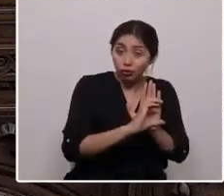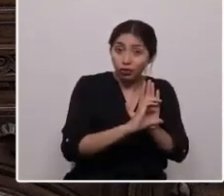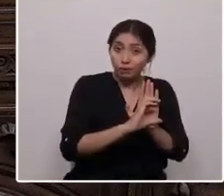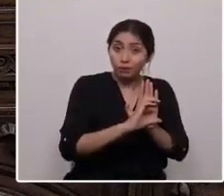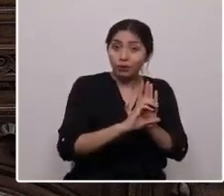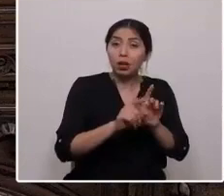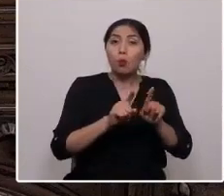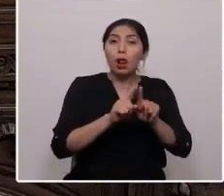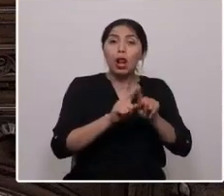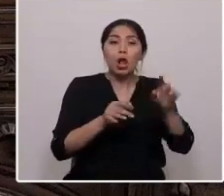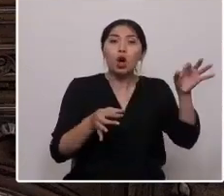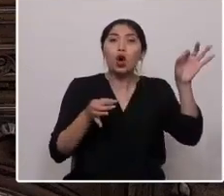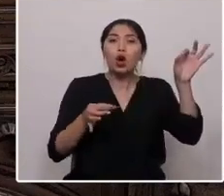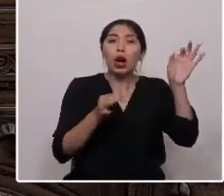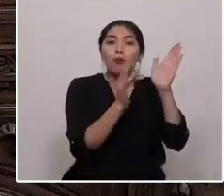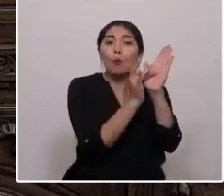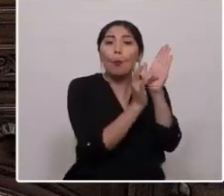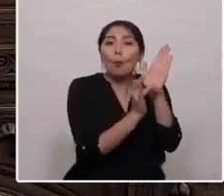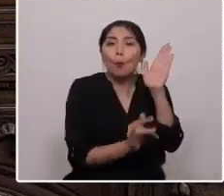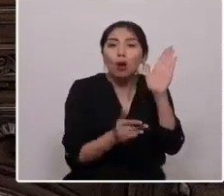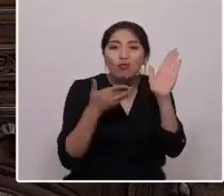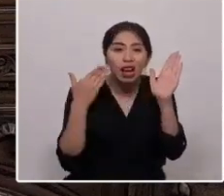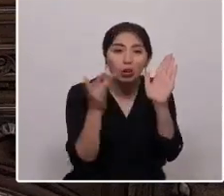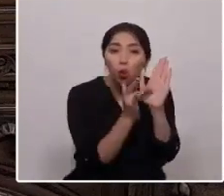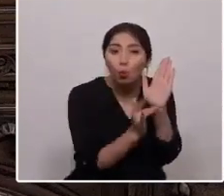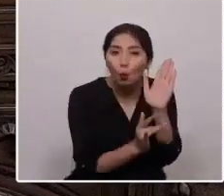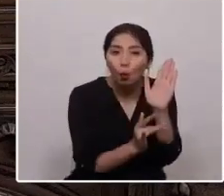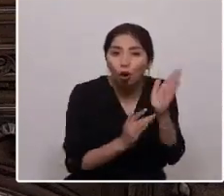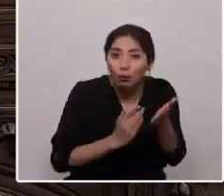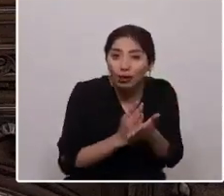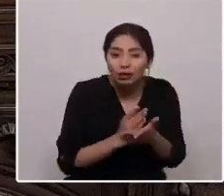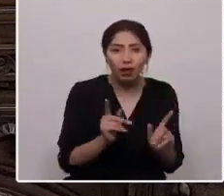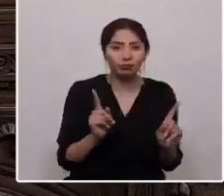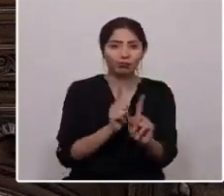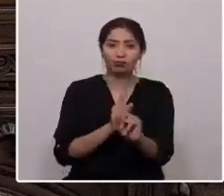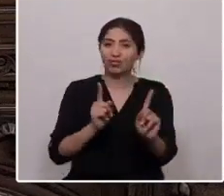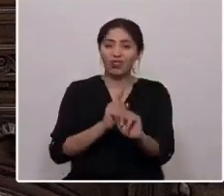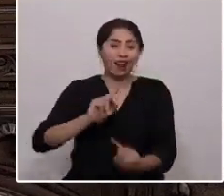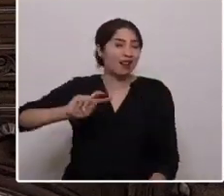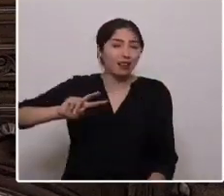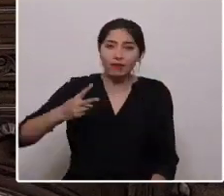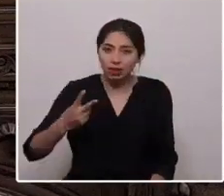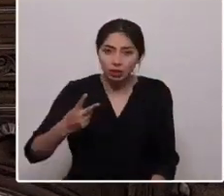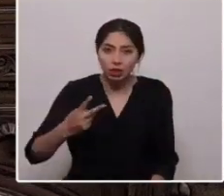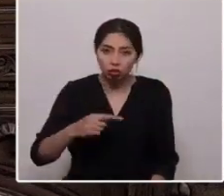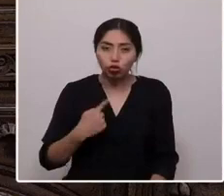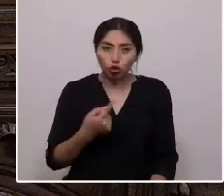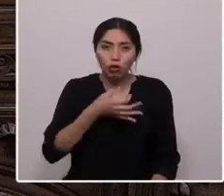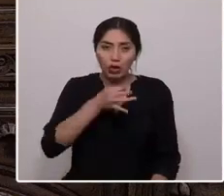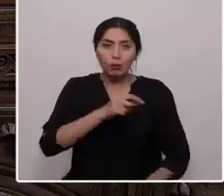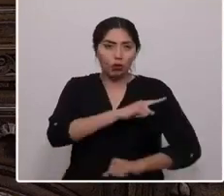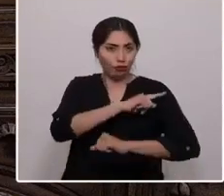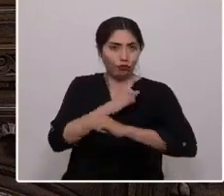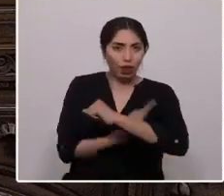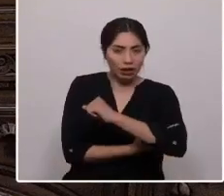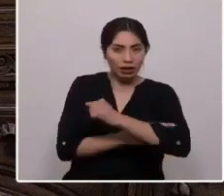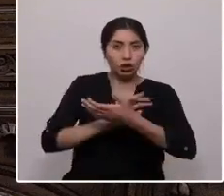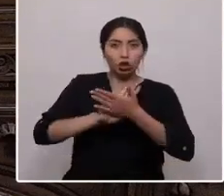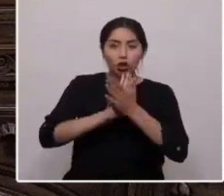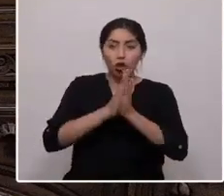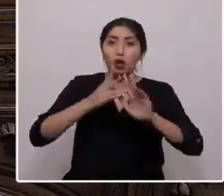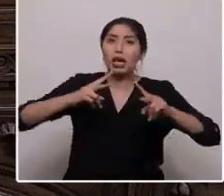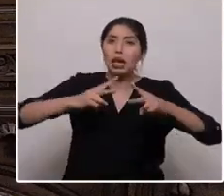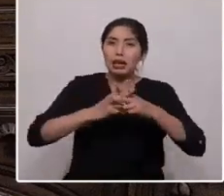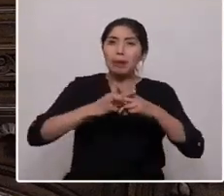blanco sino por el contrario y lo hemos dicho con fuerza las herramientas del derecho internacional